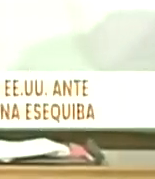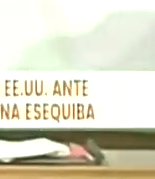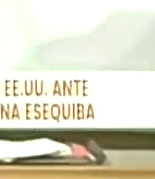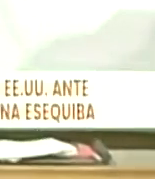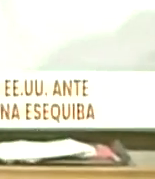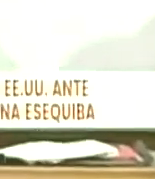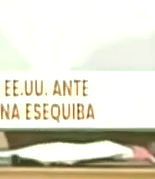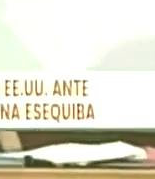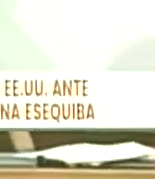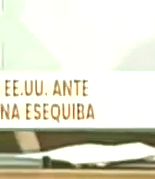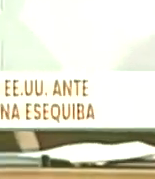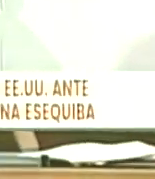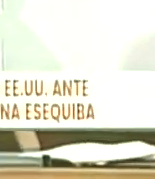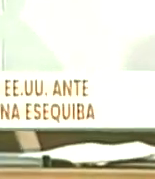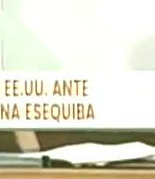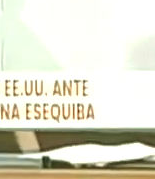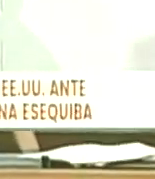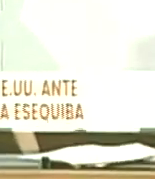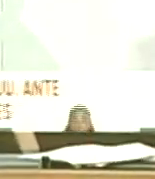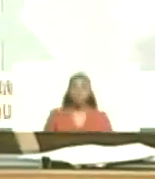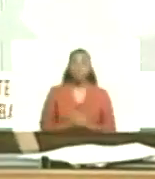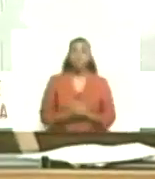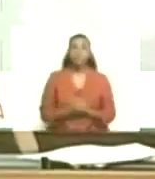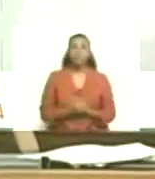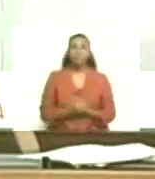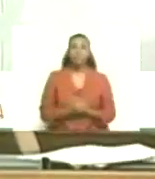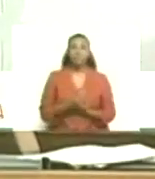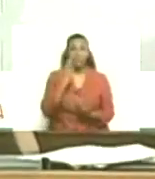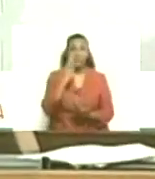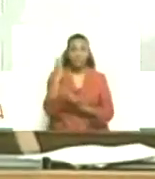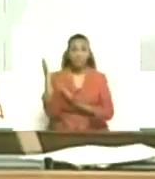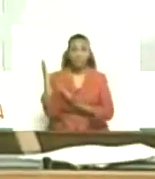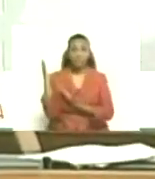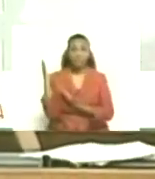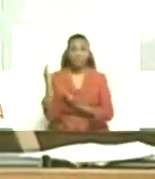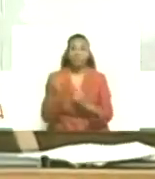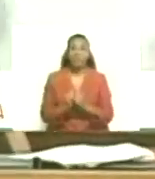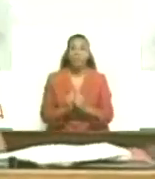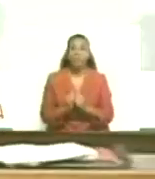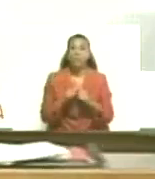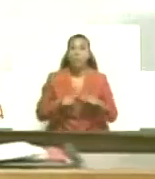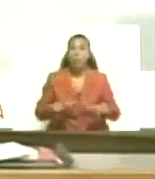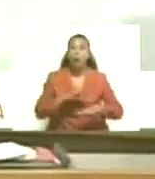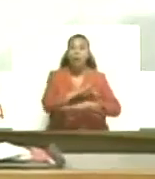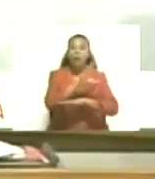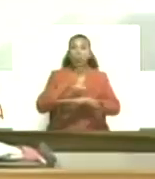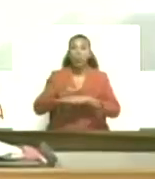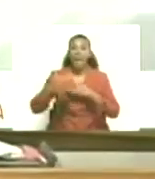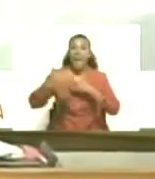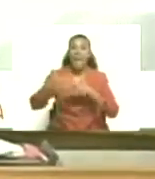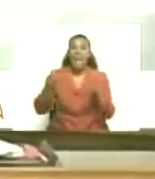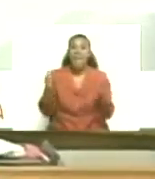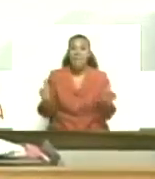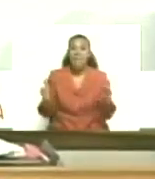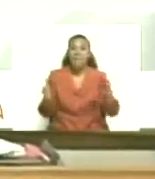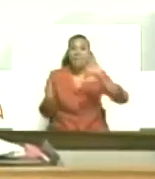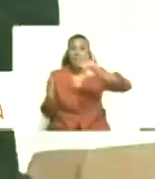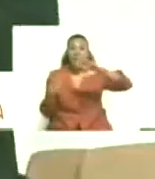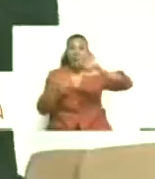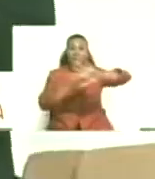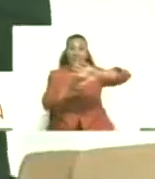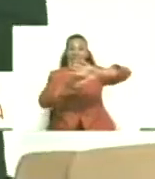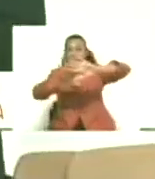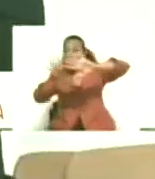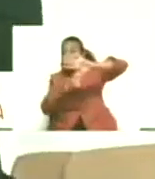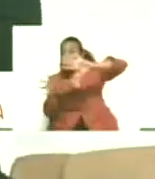de los límites de esas aguas que todavía están pendientes de delimitación. No